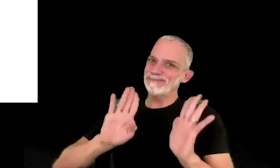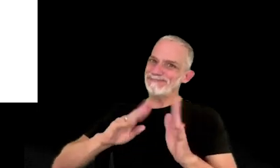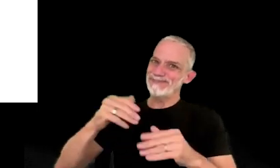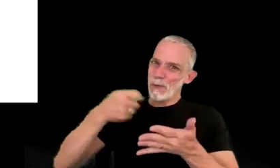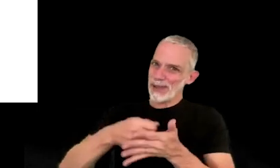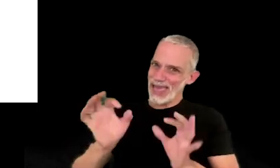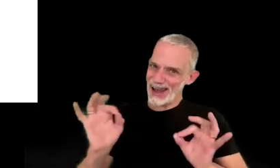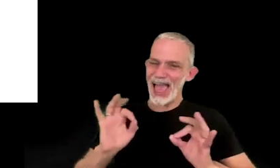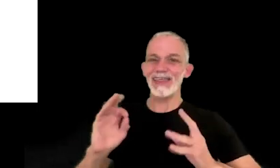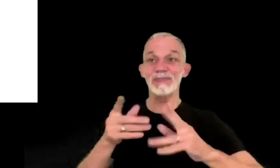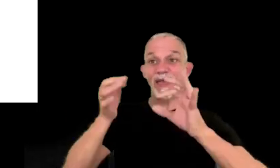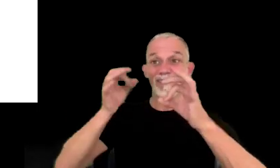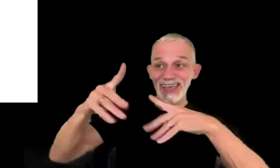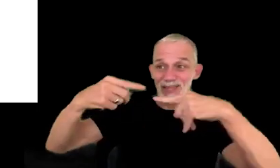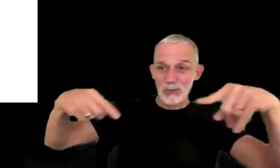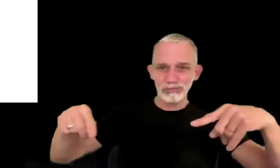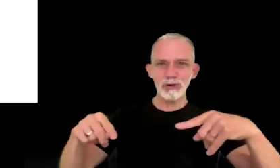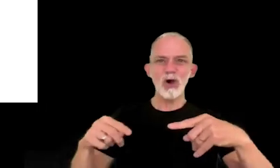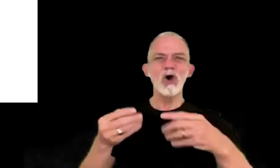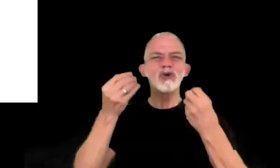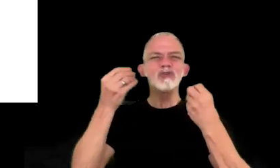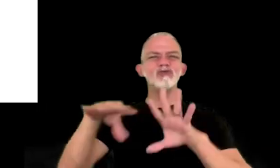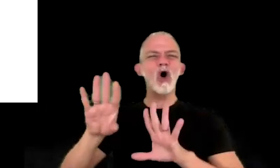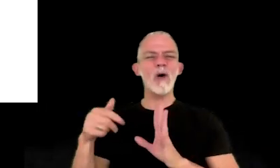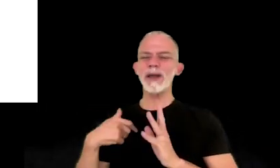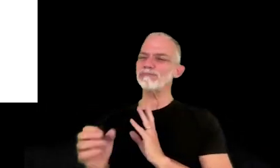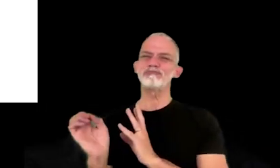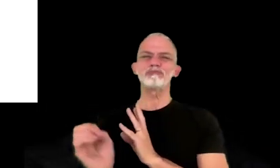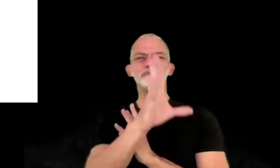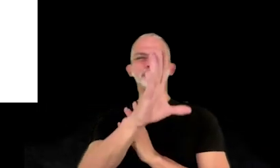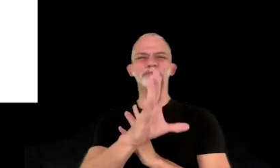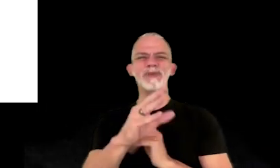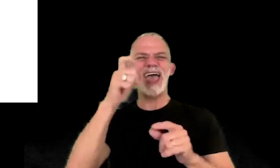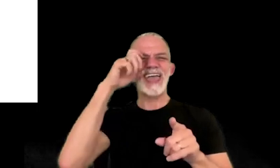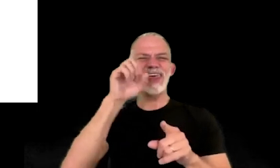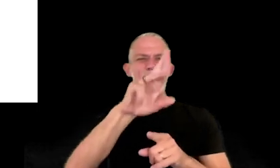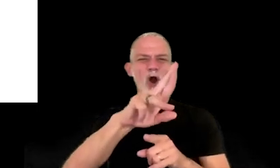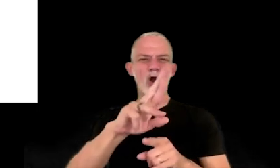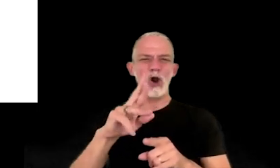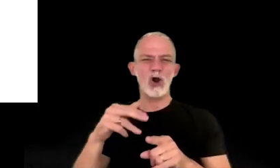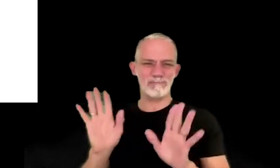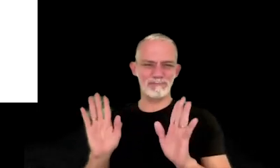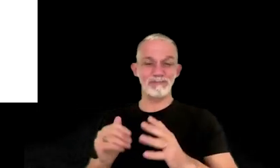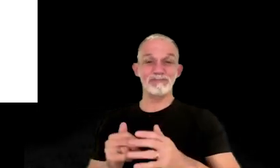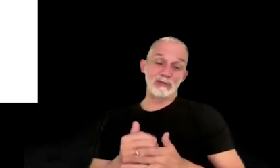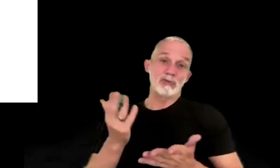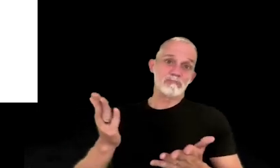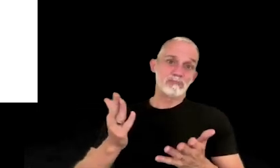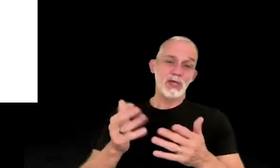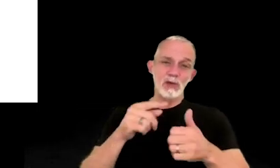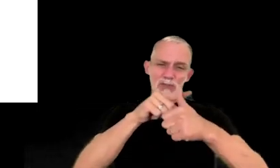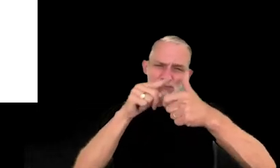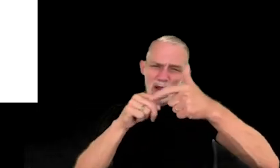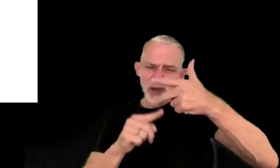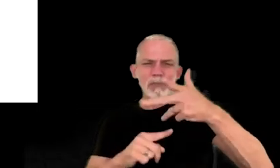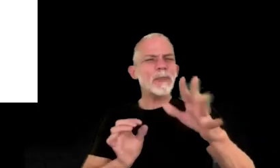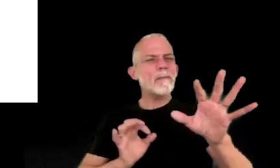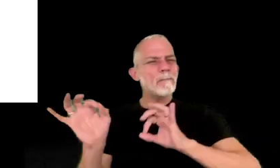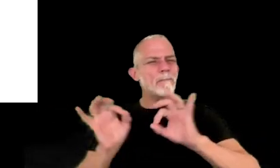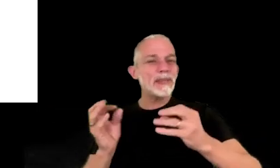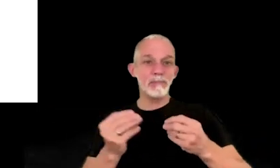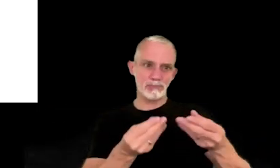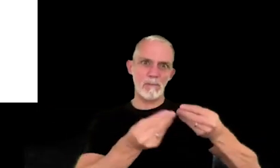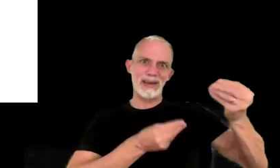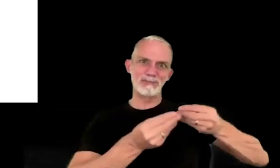esta comercialización de excedentes que pueden hacer a Edenor o Edesur los distintos sujetos. Entonces, todo esto se mide en el